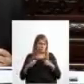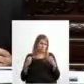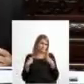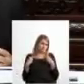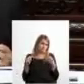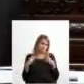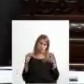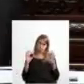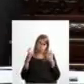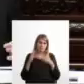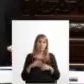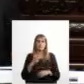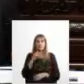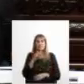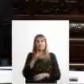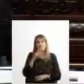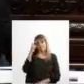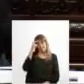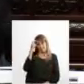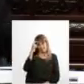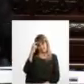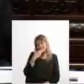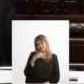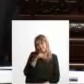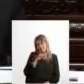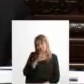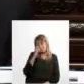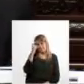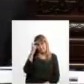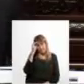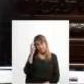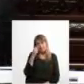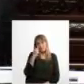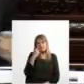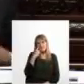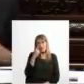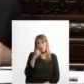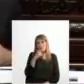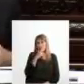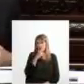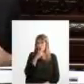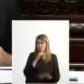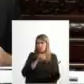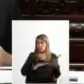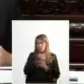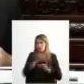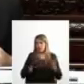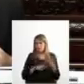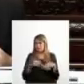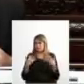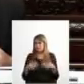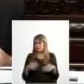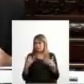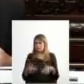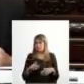Presidente de la República, que es un político que entiende, sin lugar a dudas, se dio cuenta que la situación era muy grave. Que había una